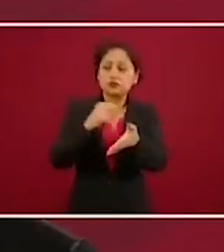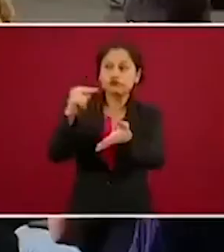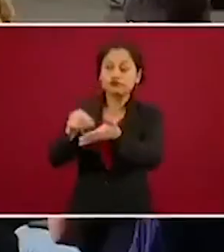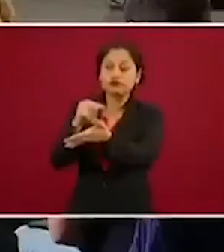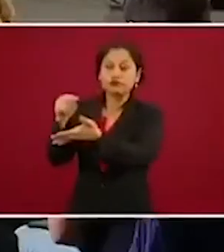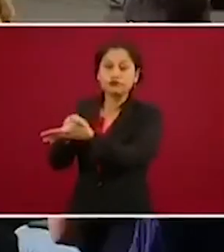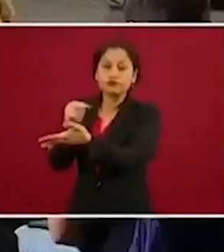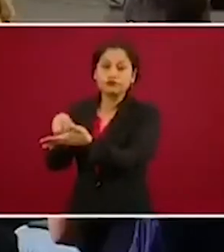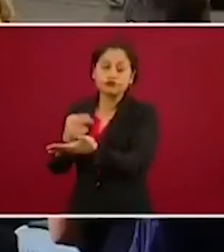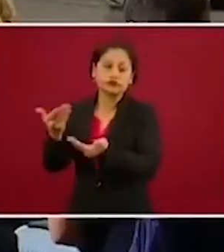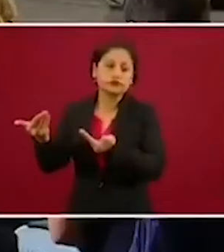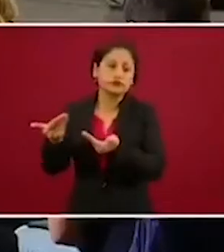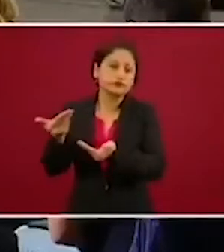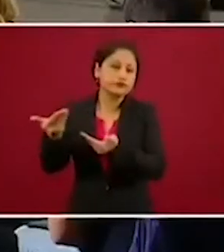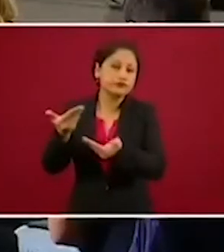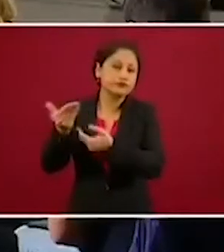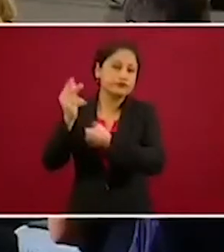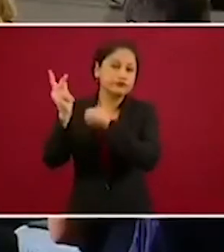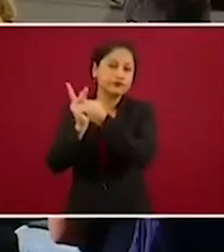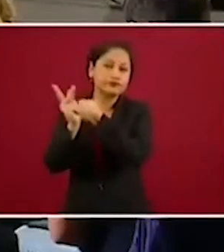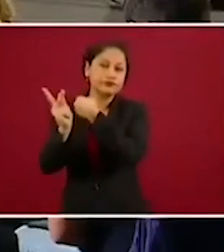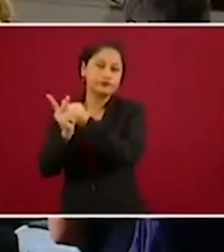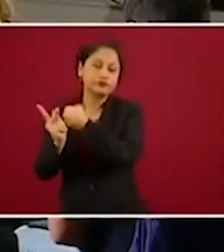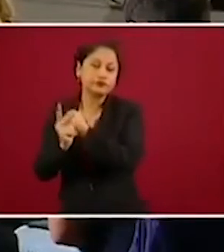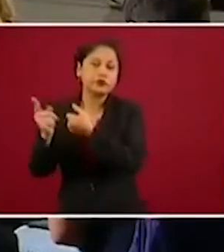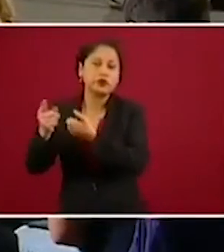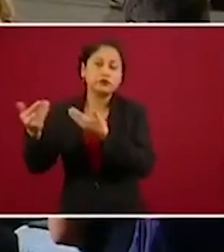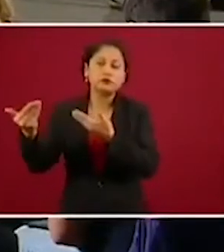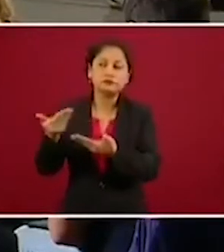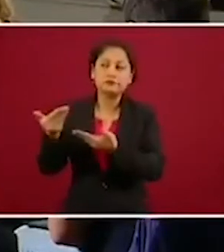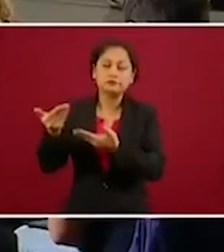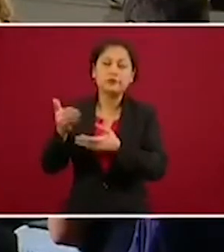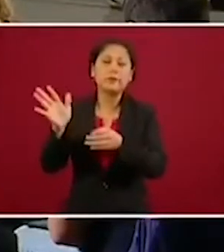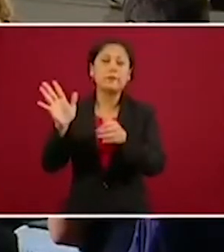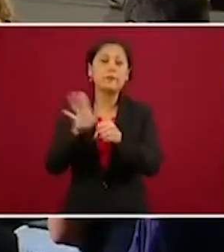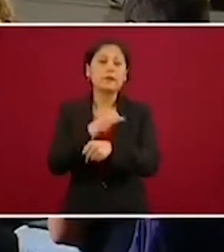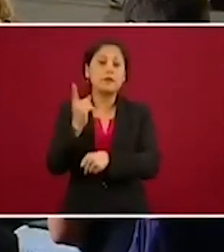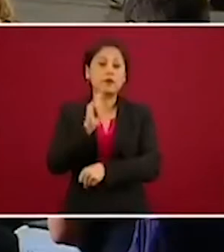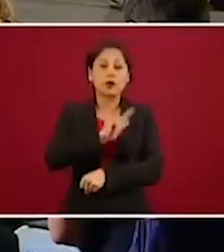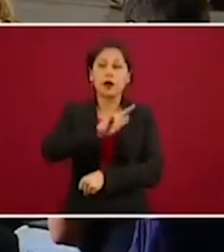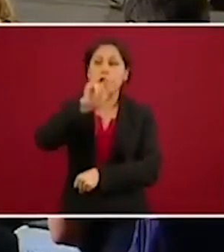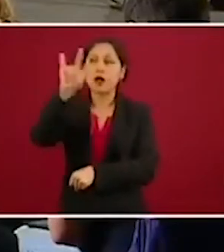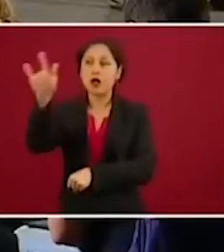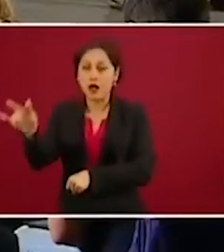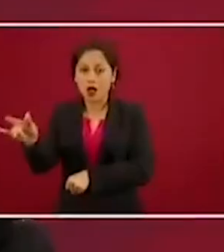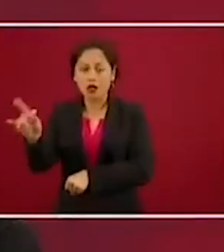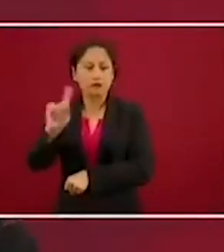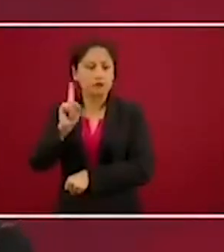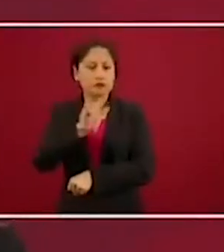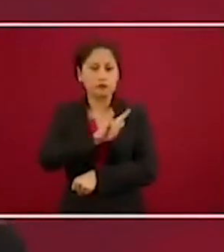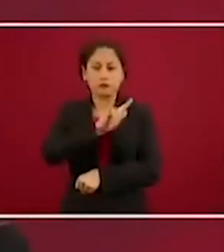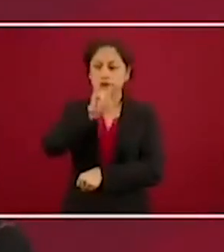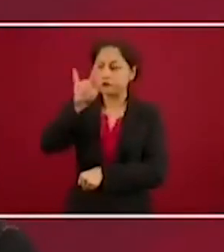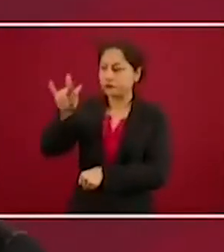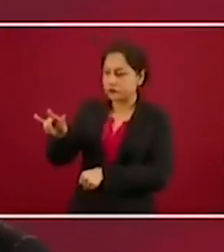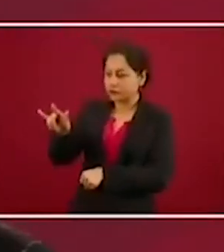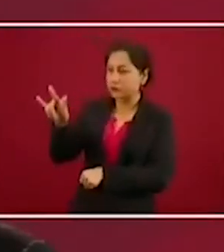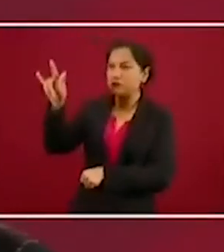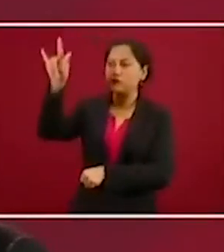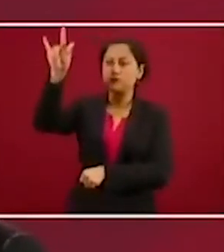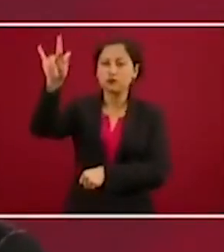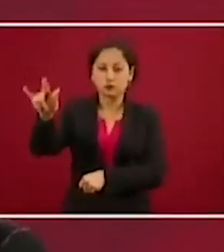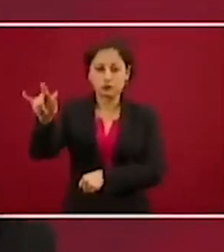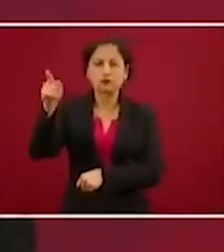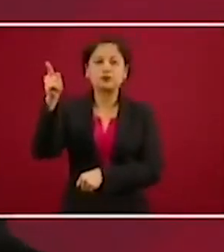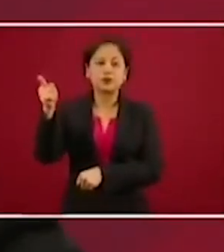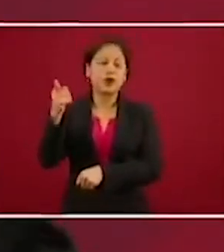ese país para lograr que sea detenido y traído a méxico para enfrentar a la justicia por el caso igual a mi pronóstico es que méxico va a salir adelante en